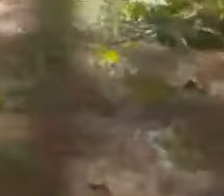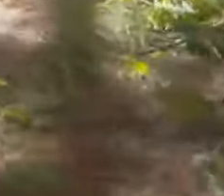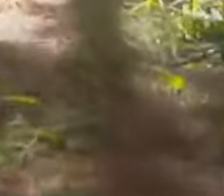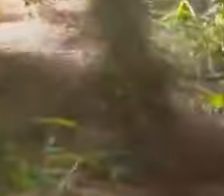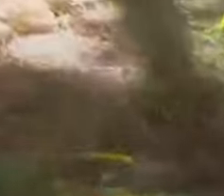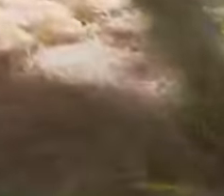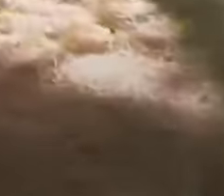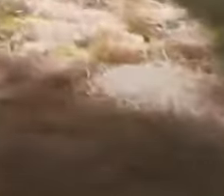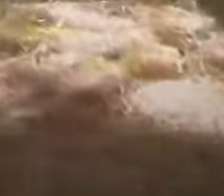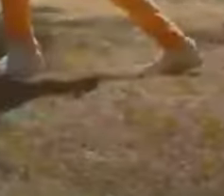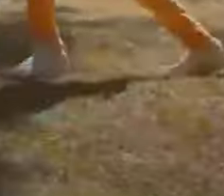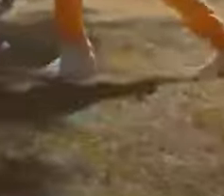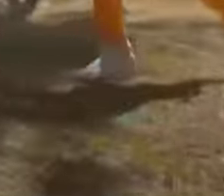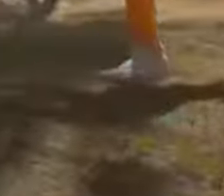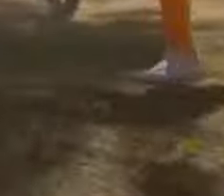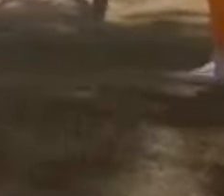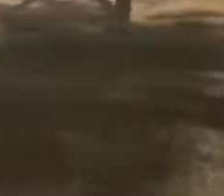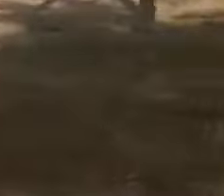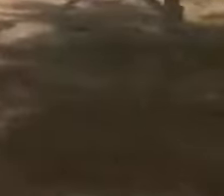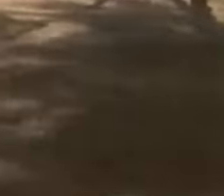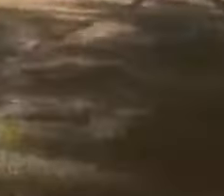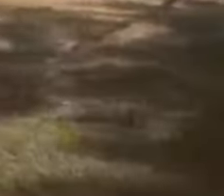En el bosque nace la magia.